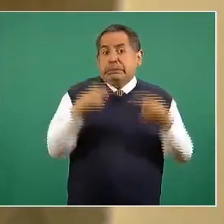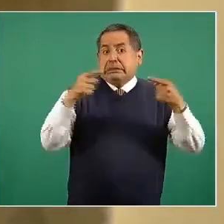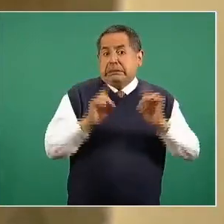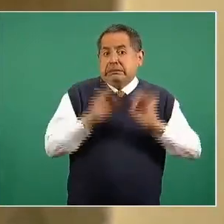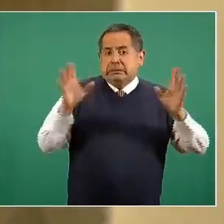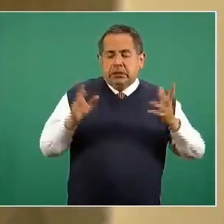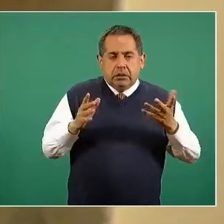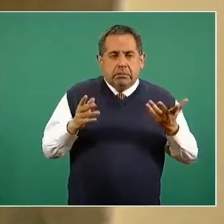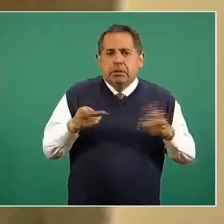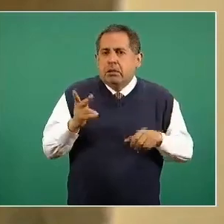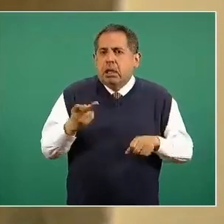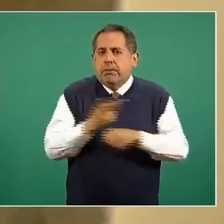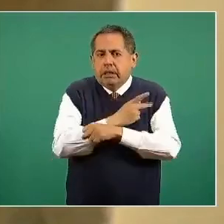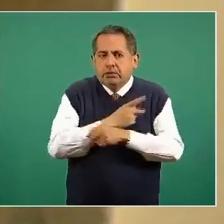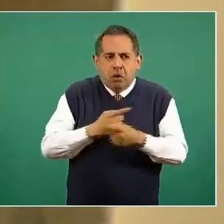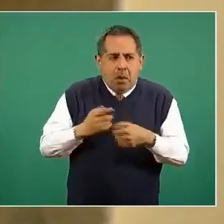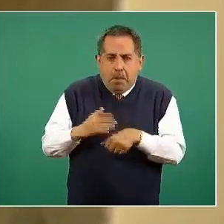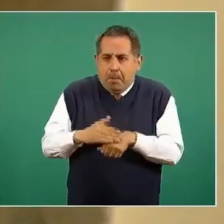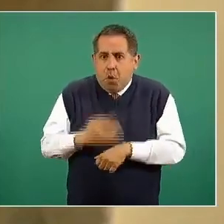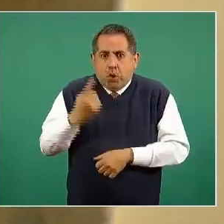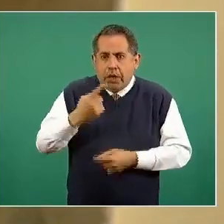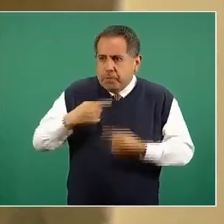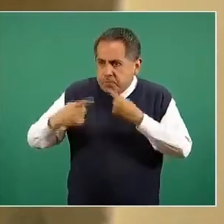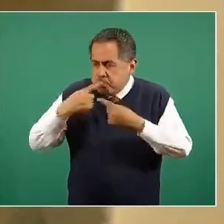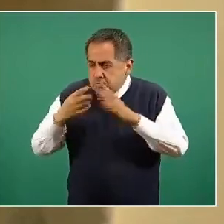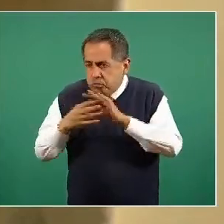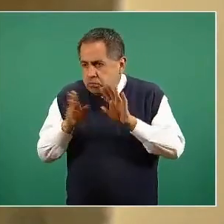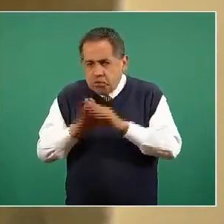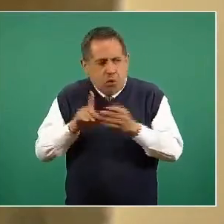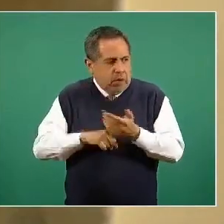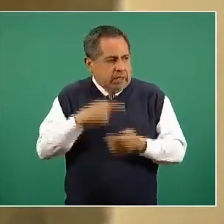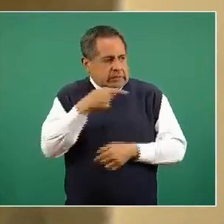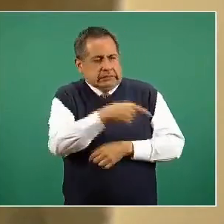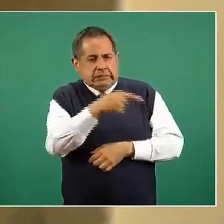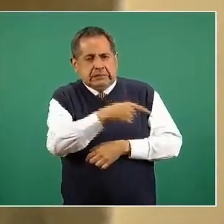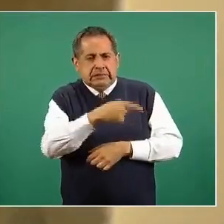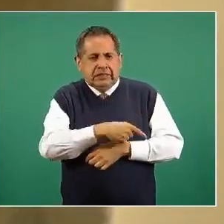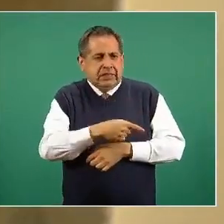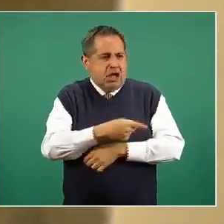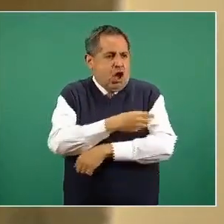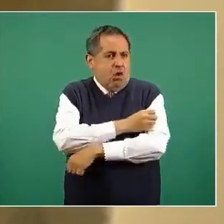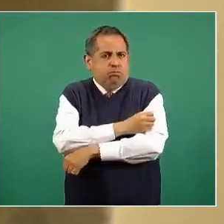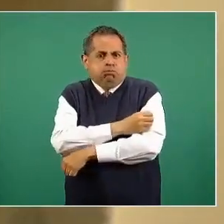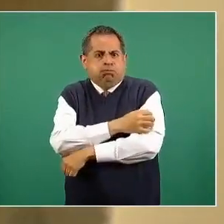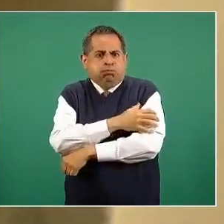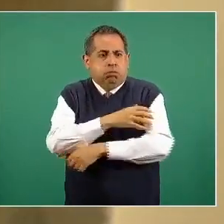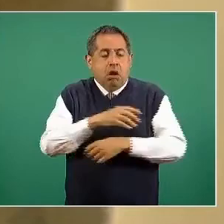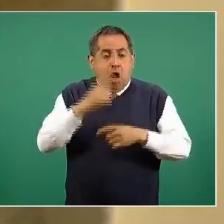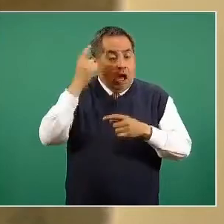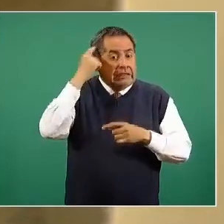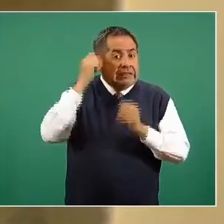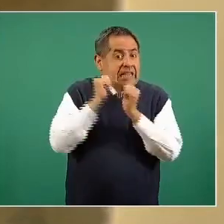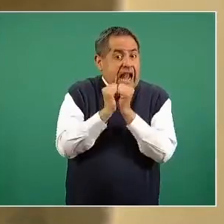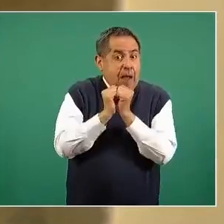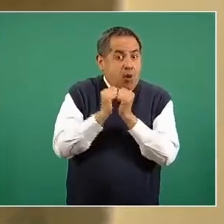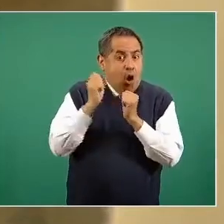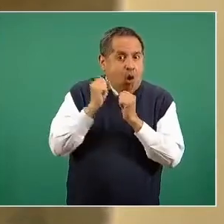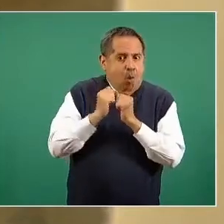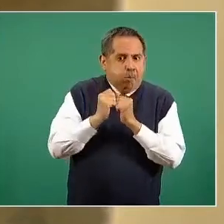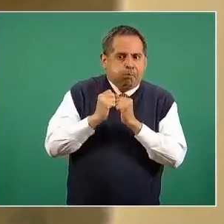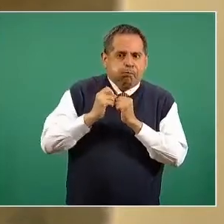estaba discutiendo cuál era la situación real de por qué le dio una inflamación en el cerebro, le